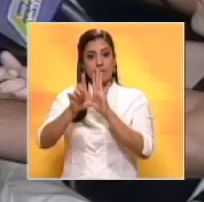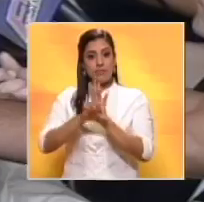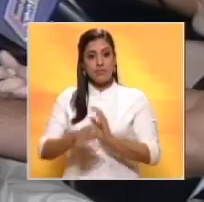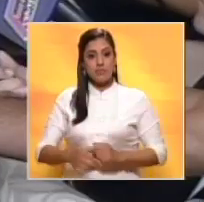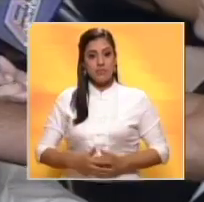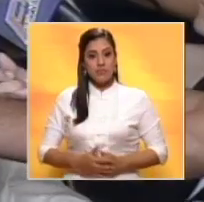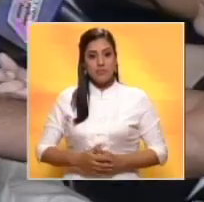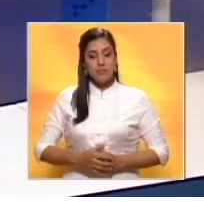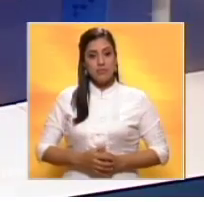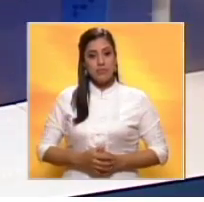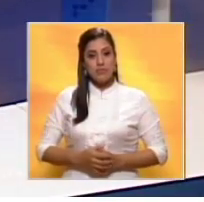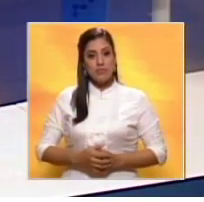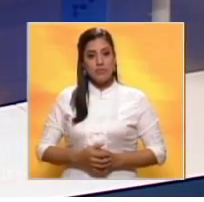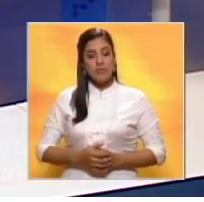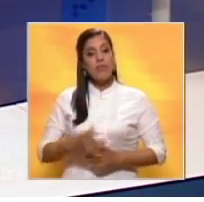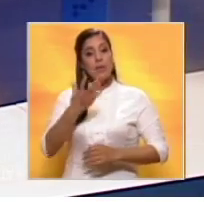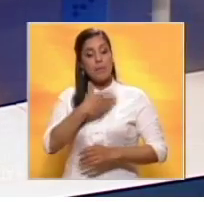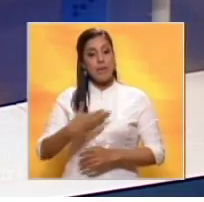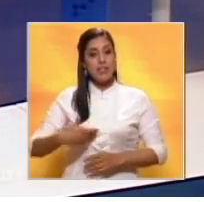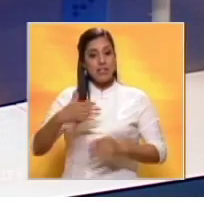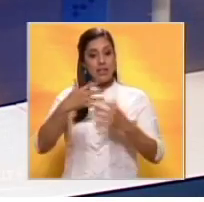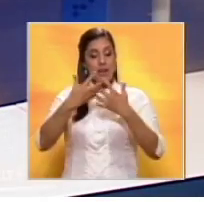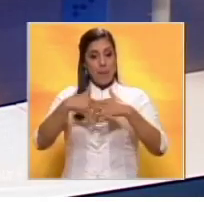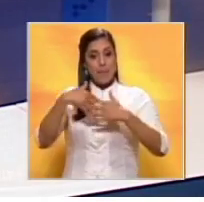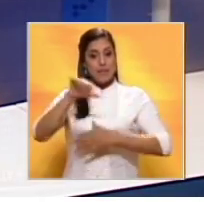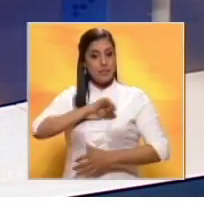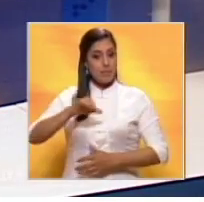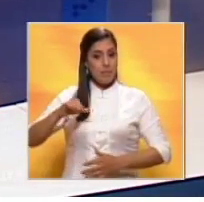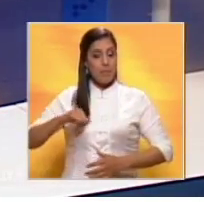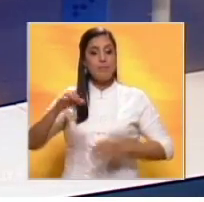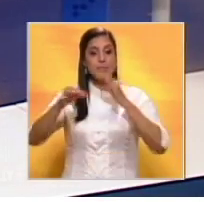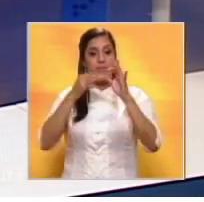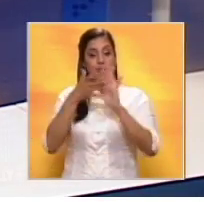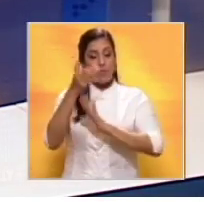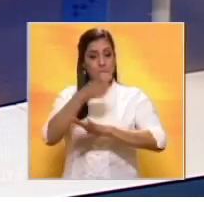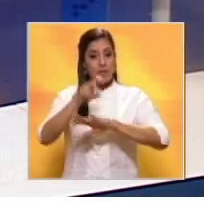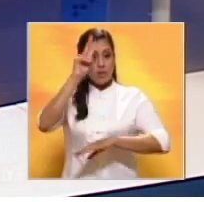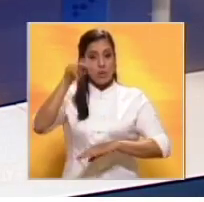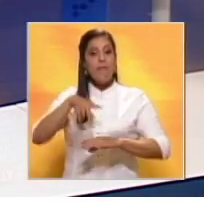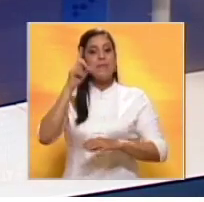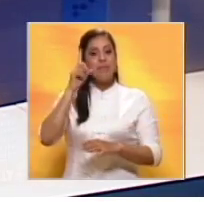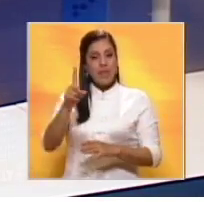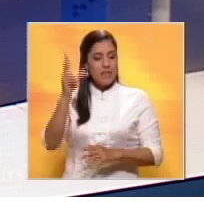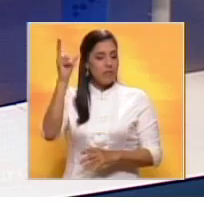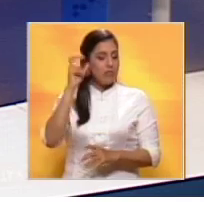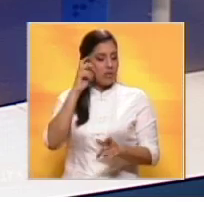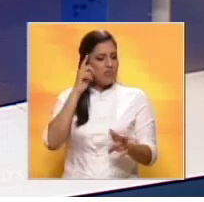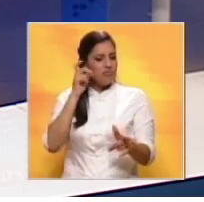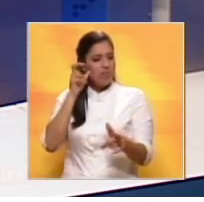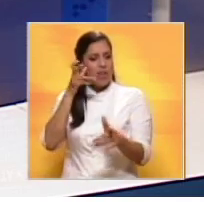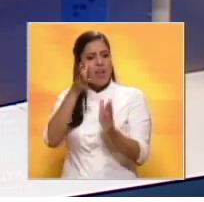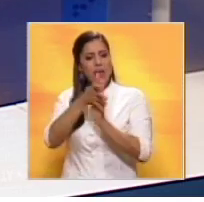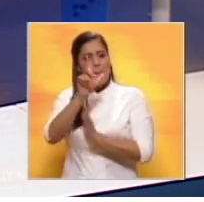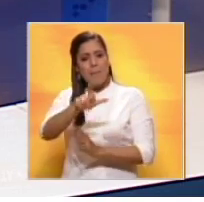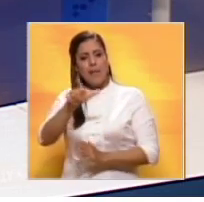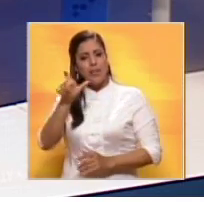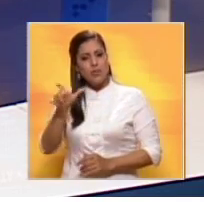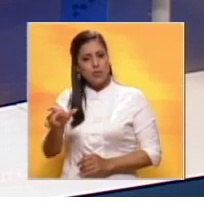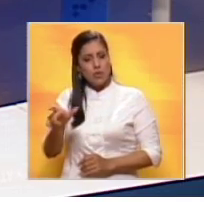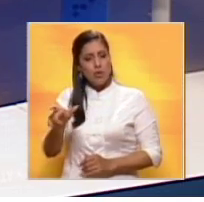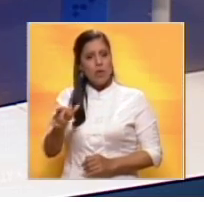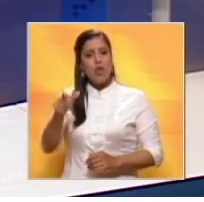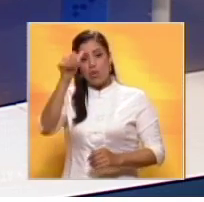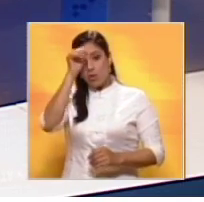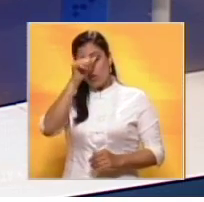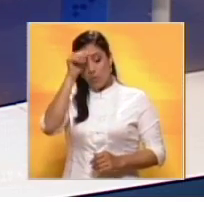legislativa. El presidente de Fedecámara, Francisco Martínez, aseguró que el Gobierno Nacional deberá escuchar la opinión de los ciudadanos